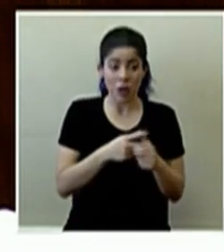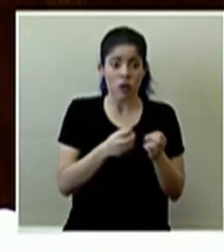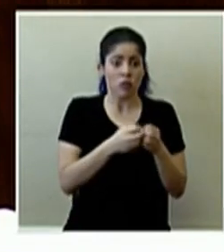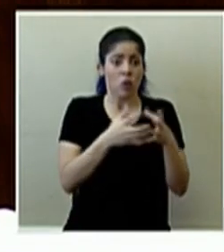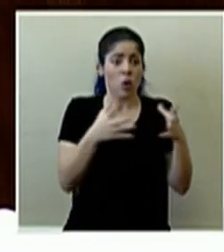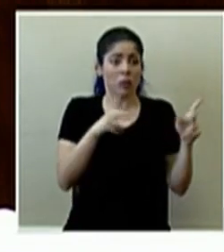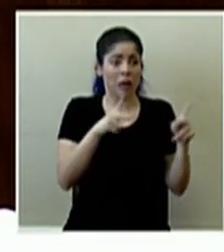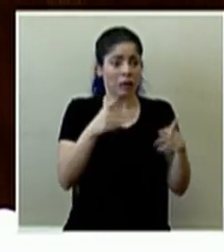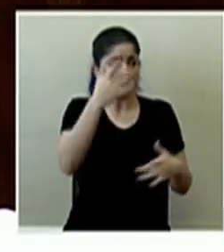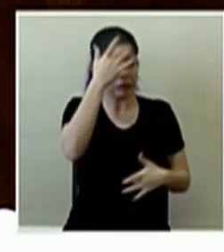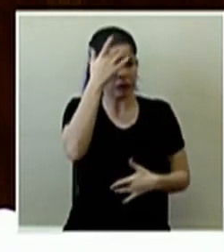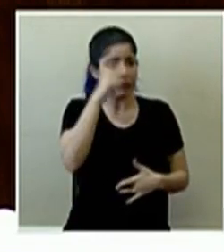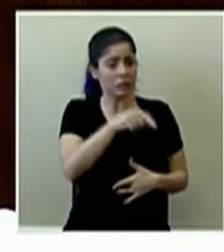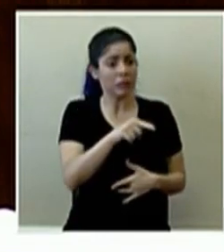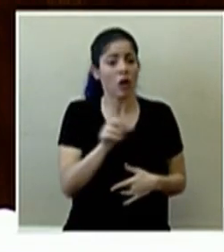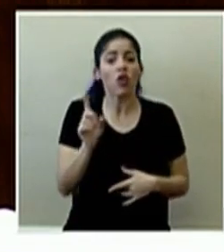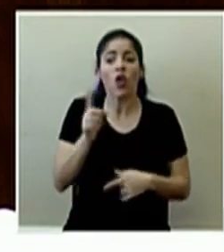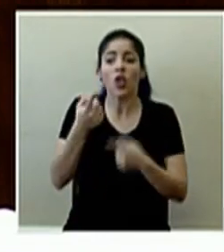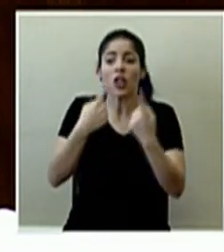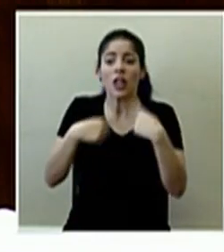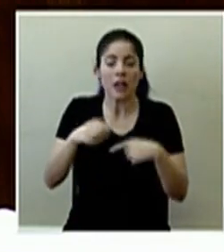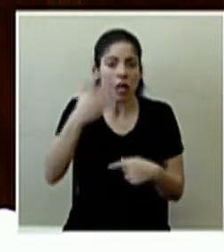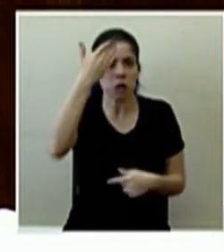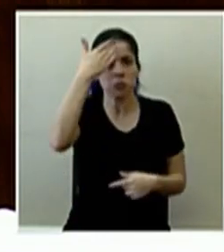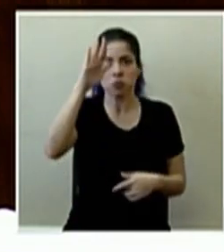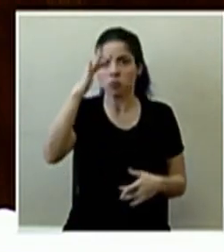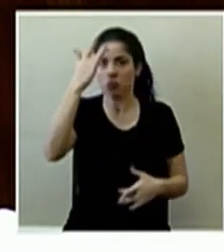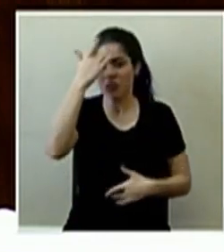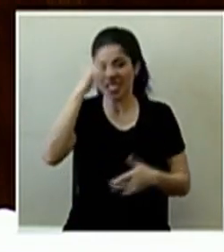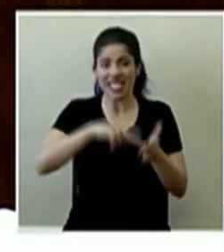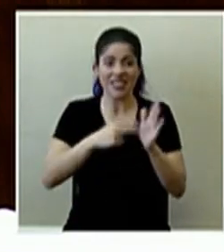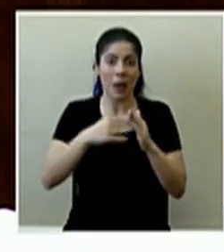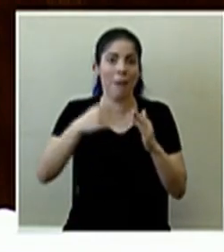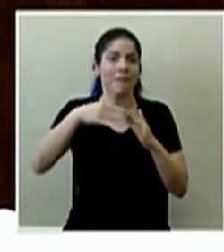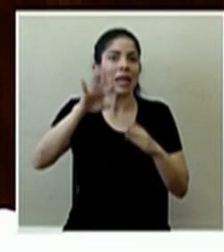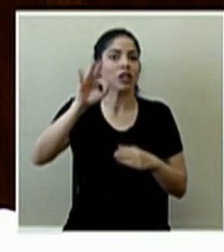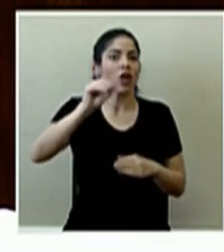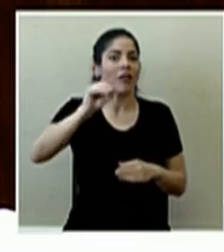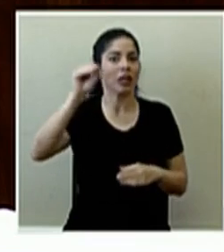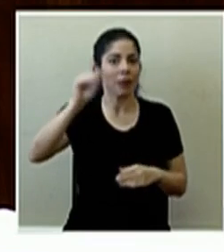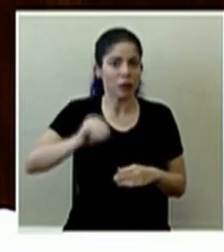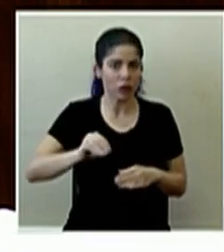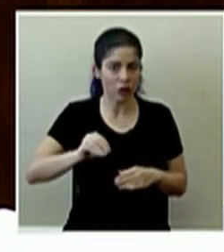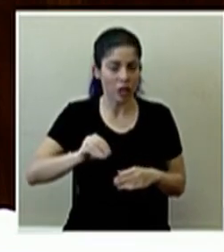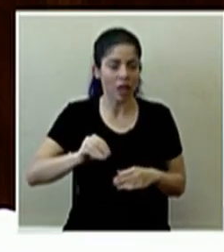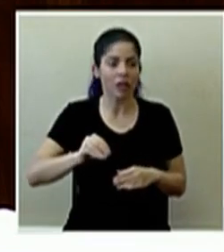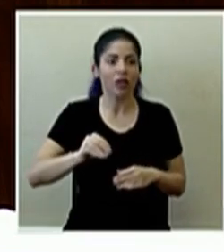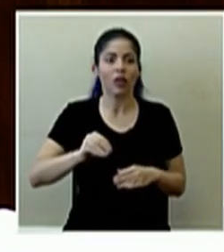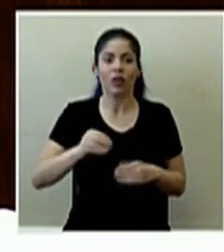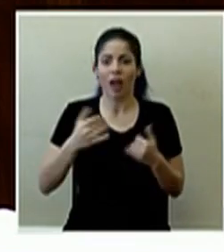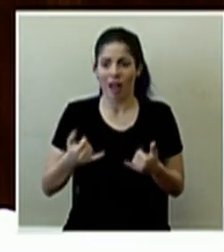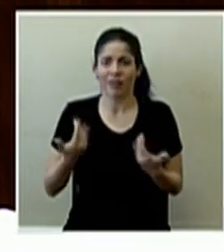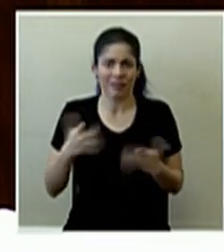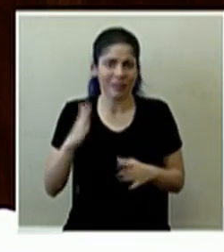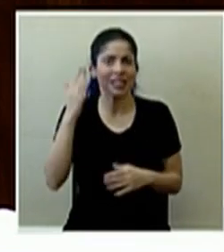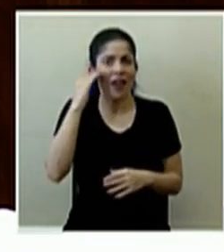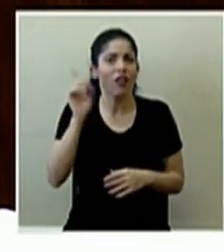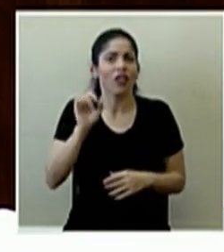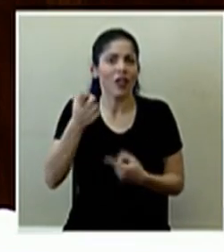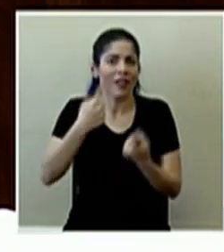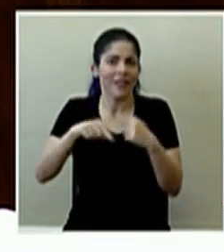no vinculables a las cadenas de transmisión. Estábamos hablando más de un 90% de los casos los tenemos